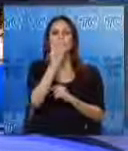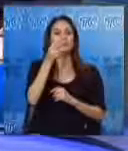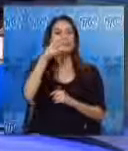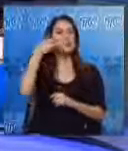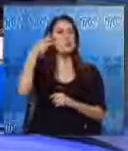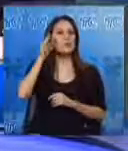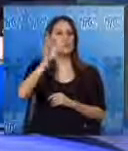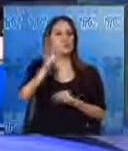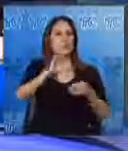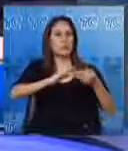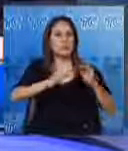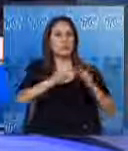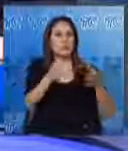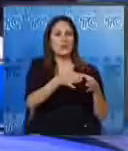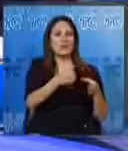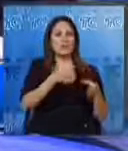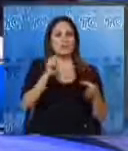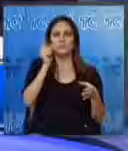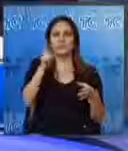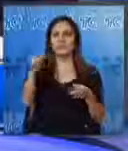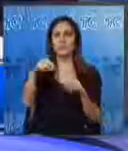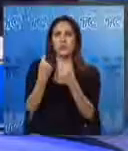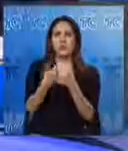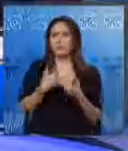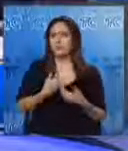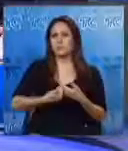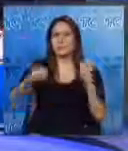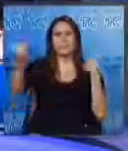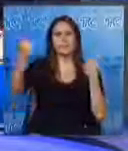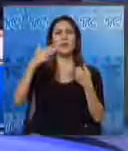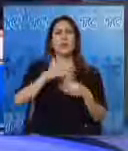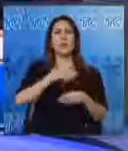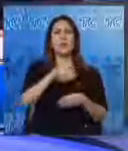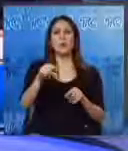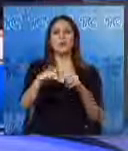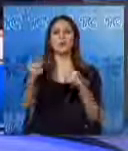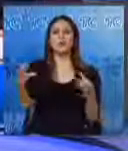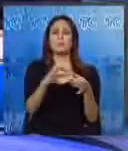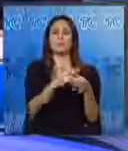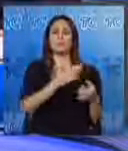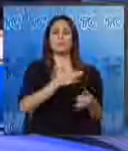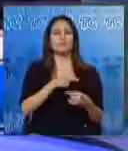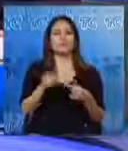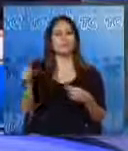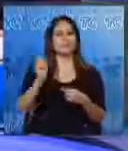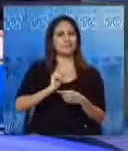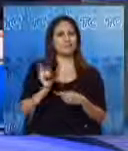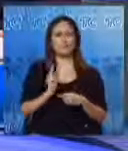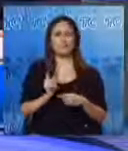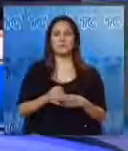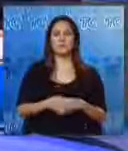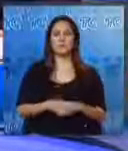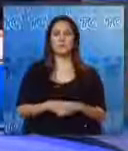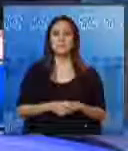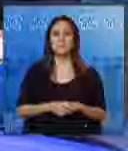actos cometidos por grupos irregulares armados que se toman el nombre de esa nacionalidad indígena.